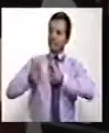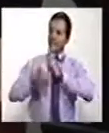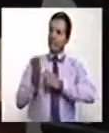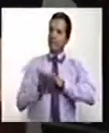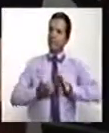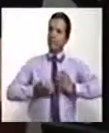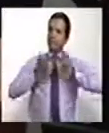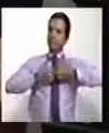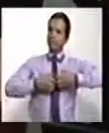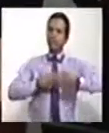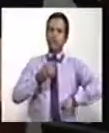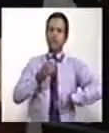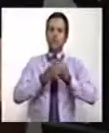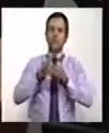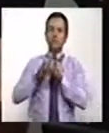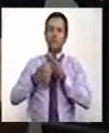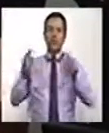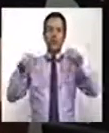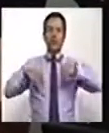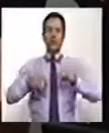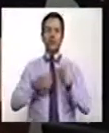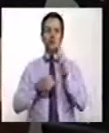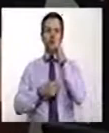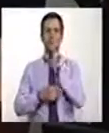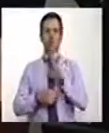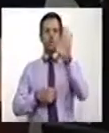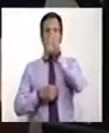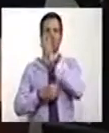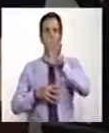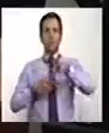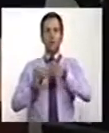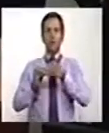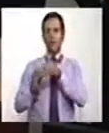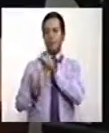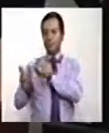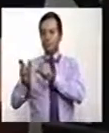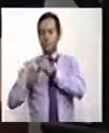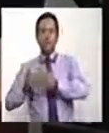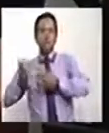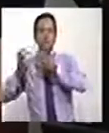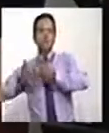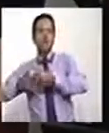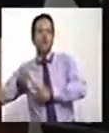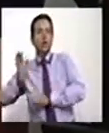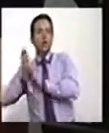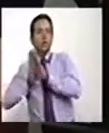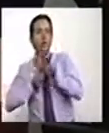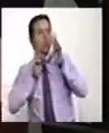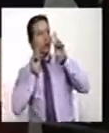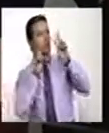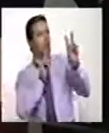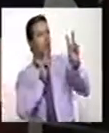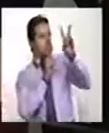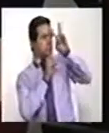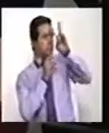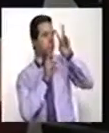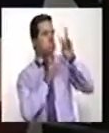la producción nacional, y faro para muchas generaciones de empresarios, emprendedores e